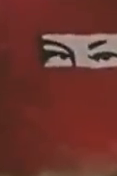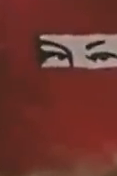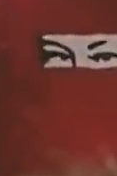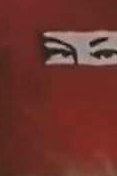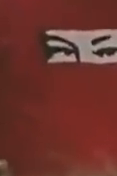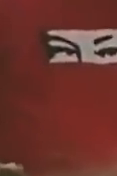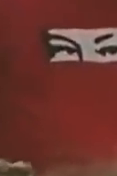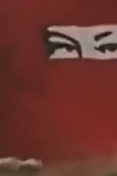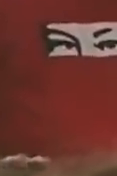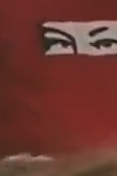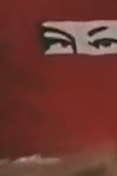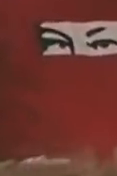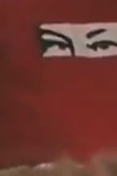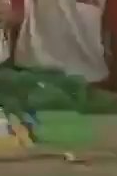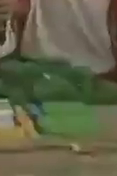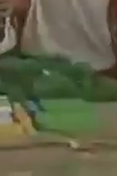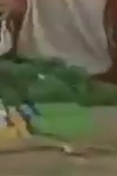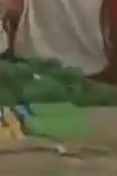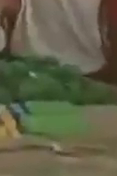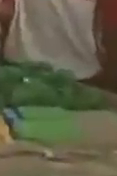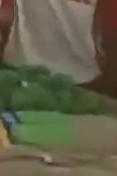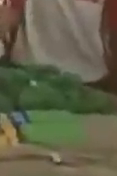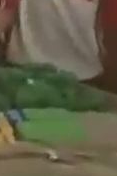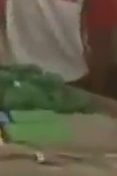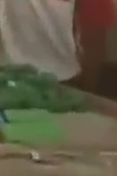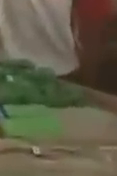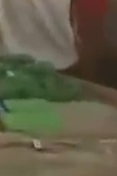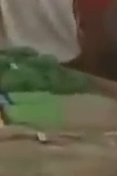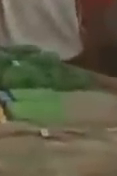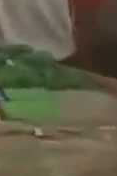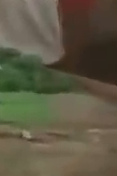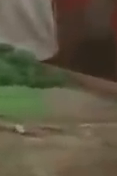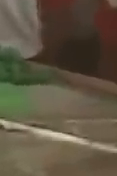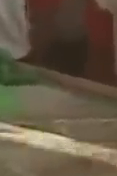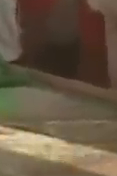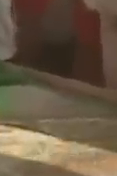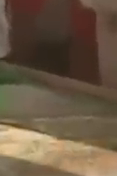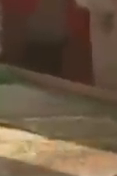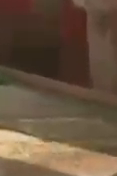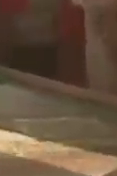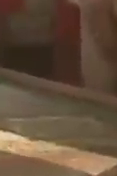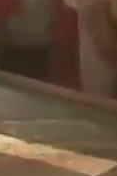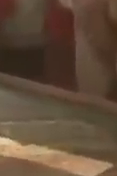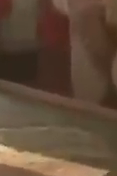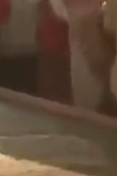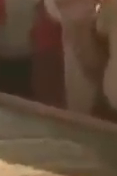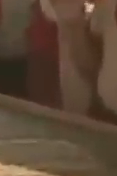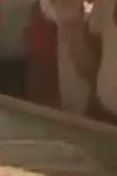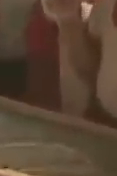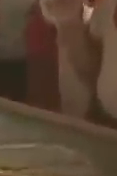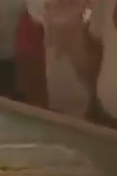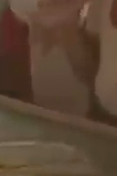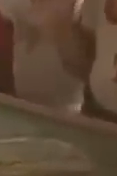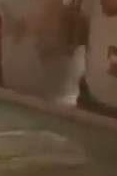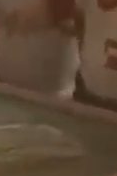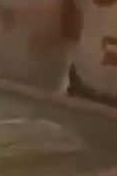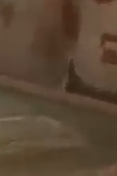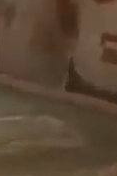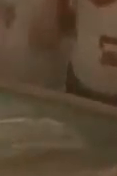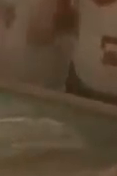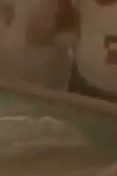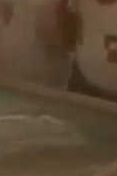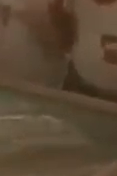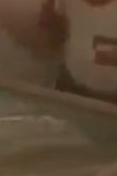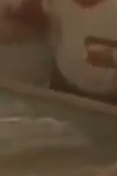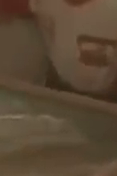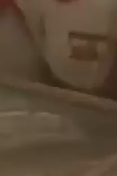Porque nosotros y nosotras crecemos en comuna. Y nos educamos en comuna. Y construimos una gran